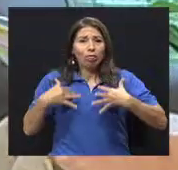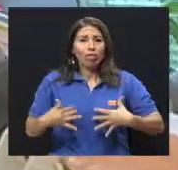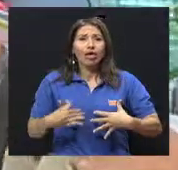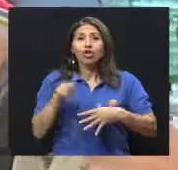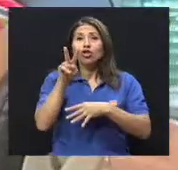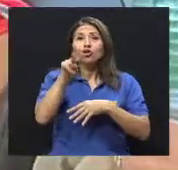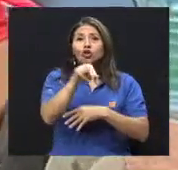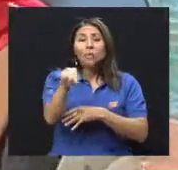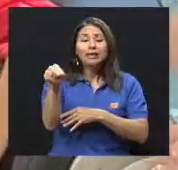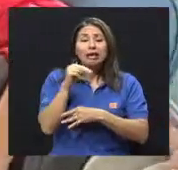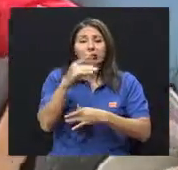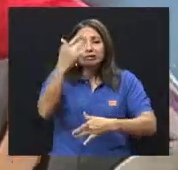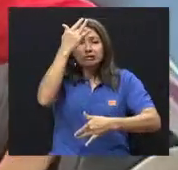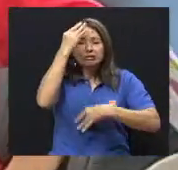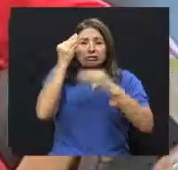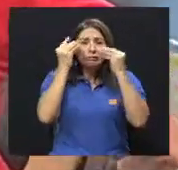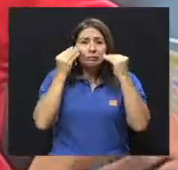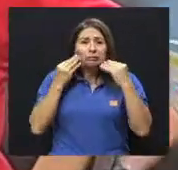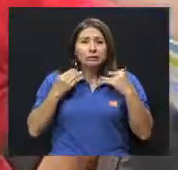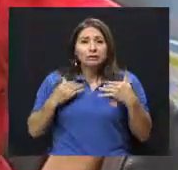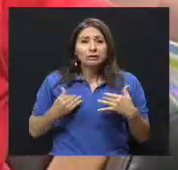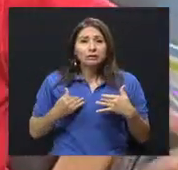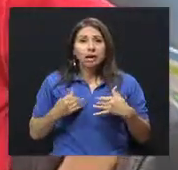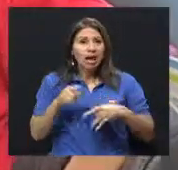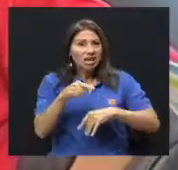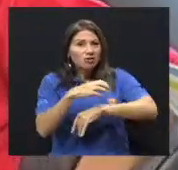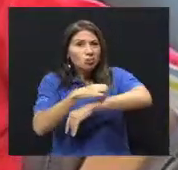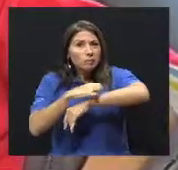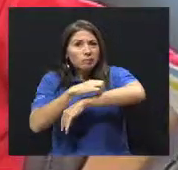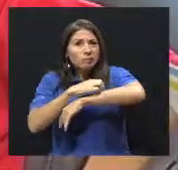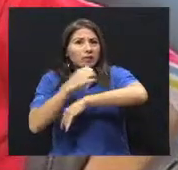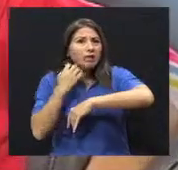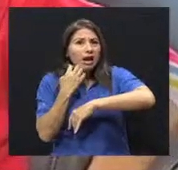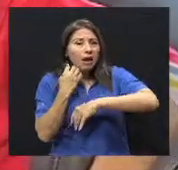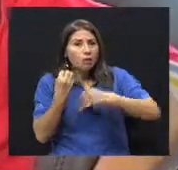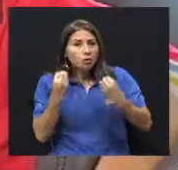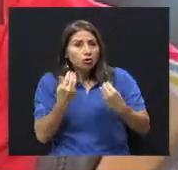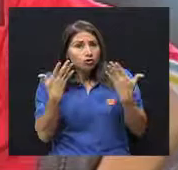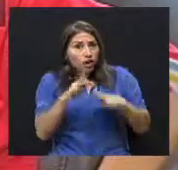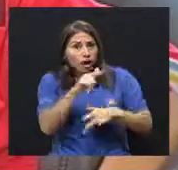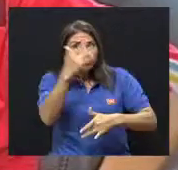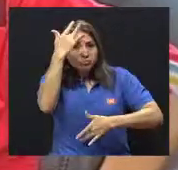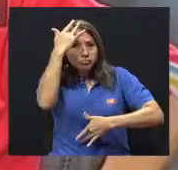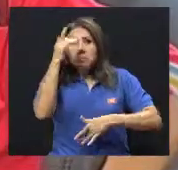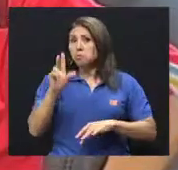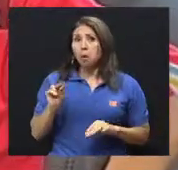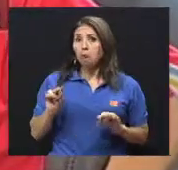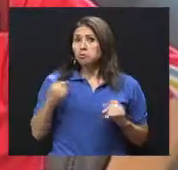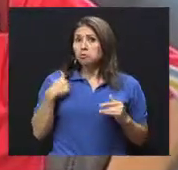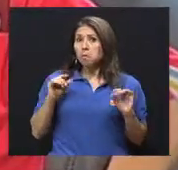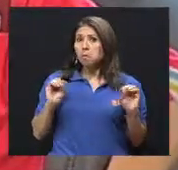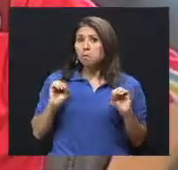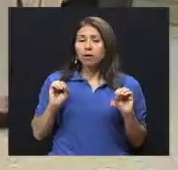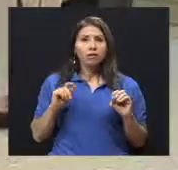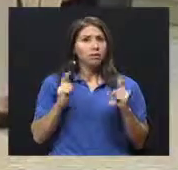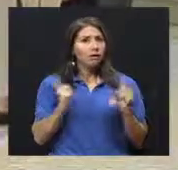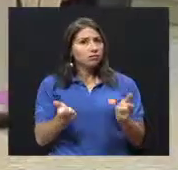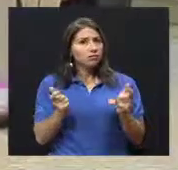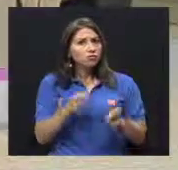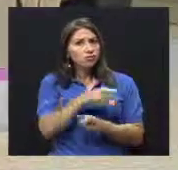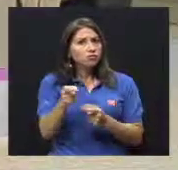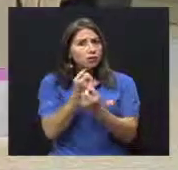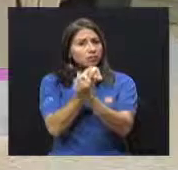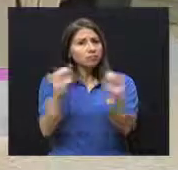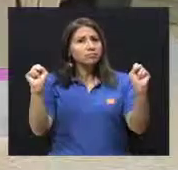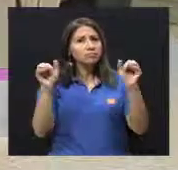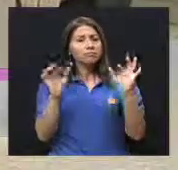compañeros. Oh. Y andaban, porque eso pica mucho, Derek, ¿ya vos te dio? No, a mí no me ha dado. ¿No te ha dado? Qué suerte,